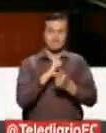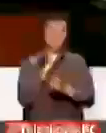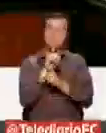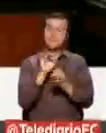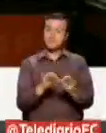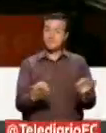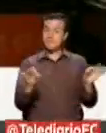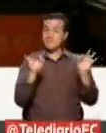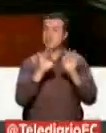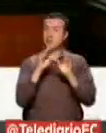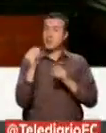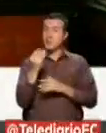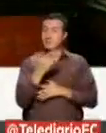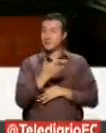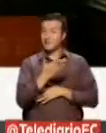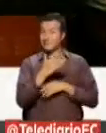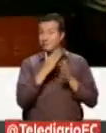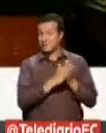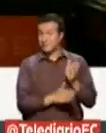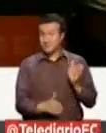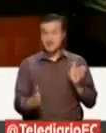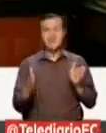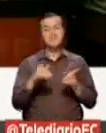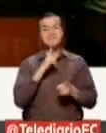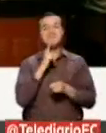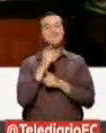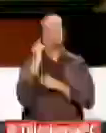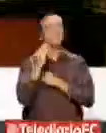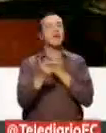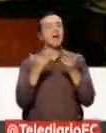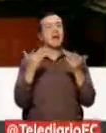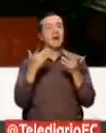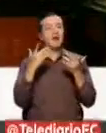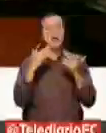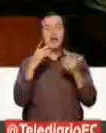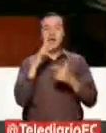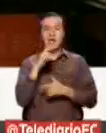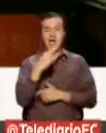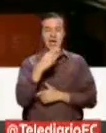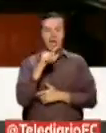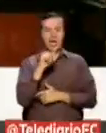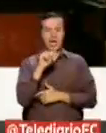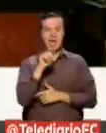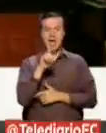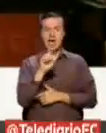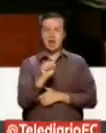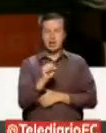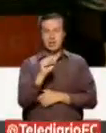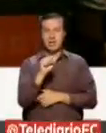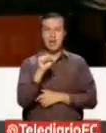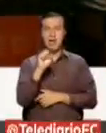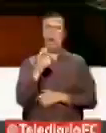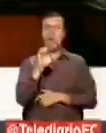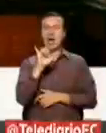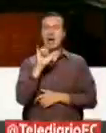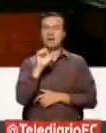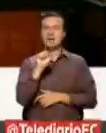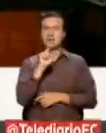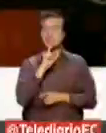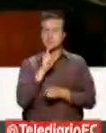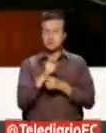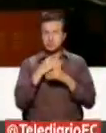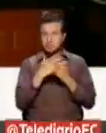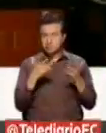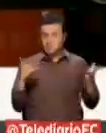la labor que van a hacer durante esta cruzada, entregando Hand Eyes, este invento que no solo cambia la historia, sino